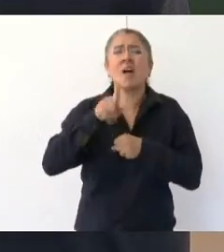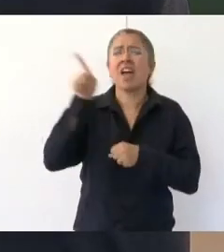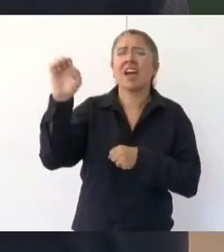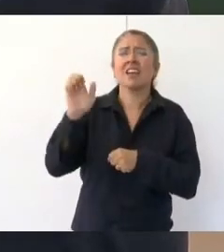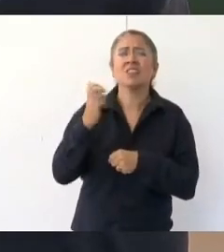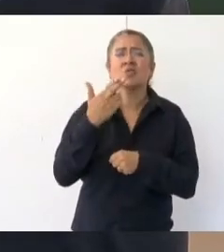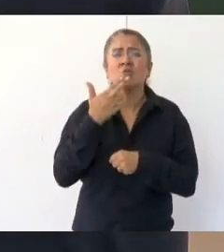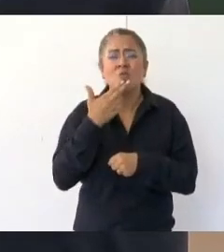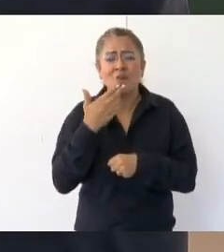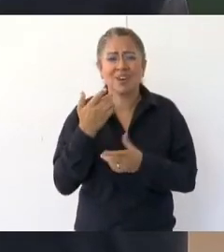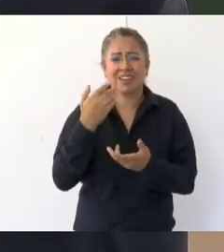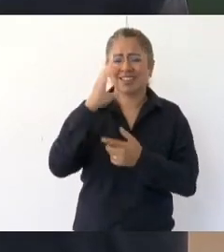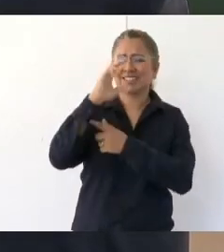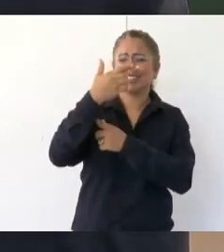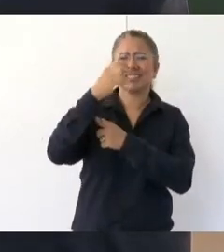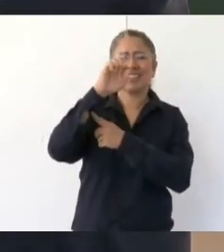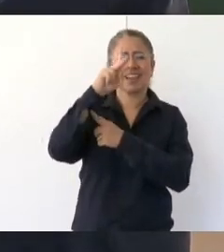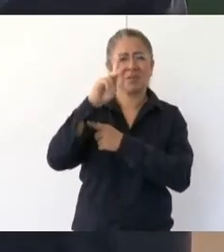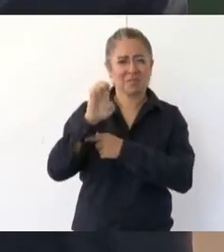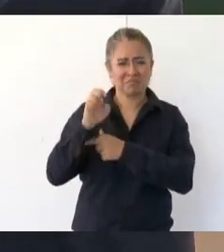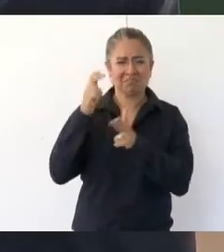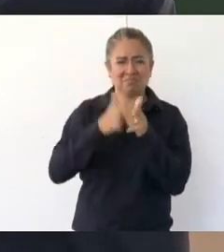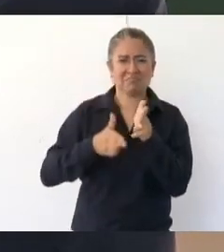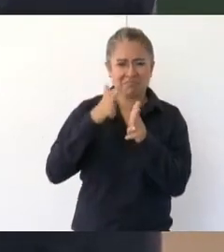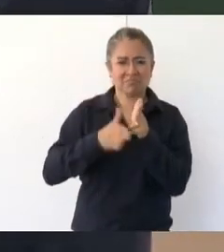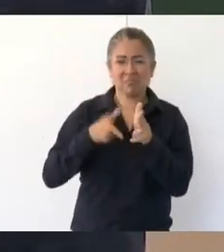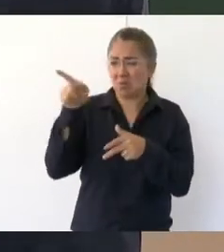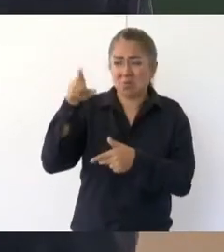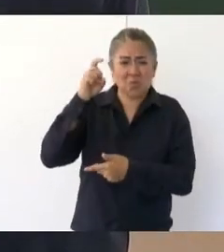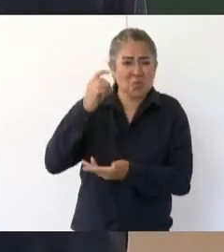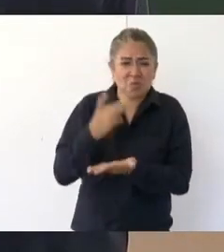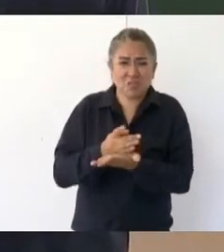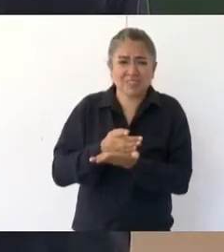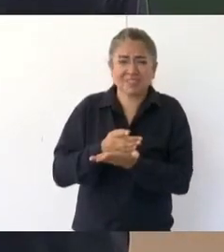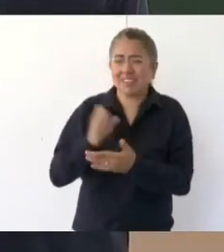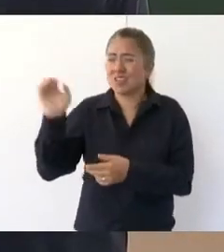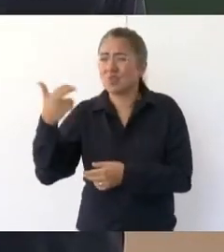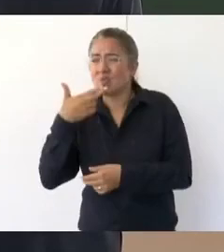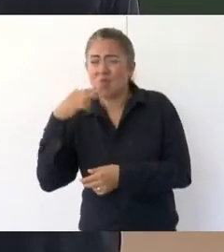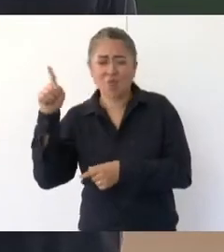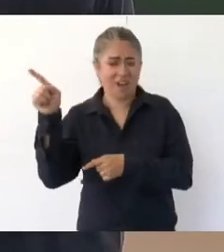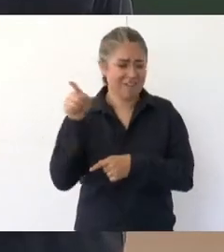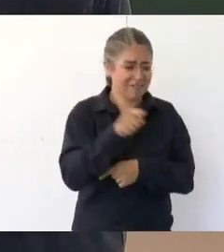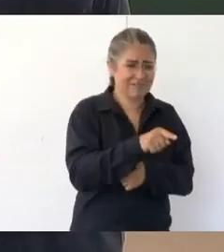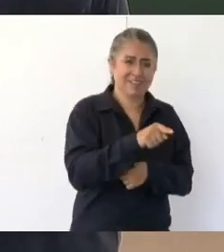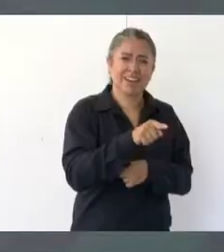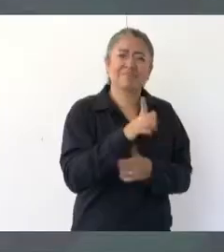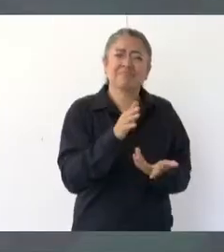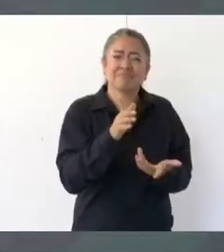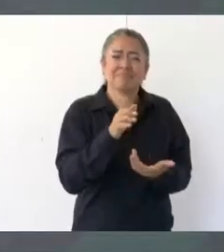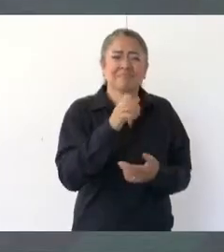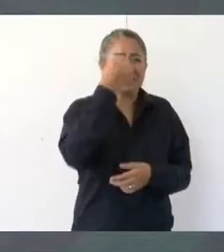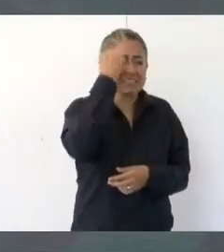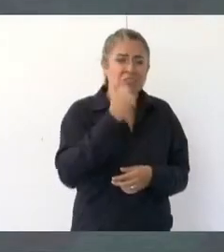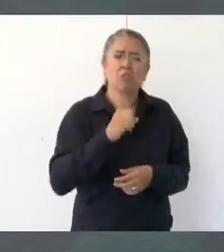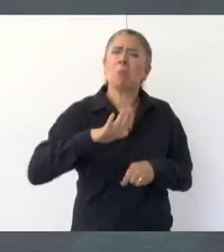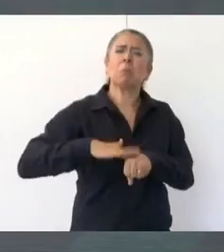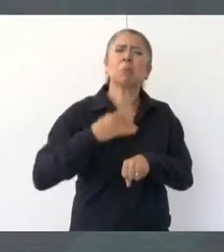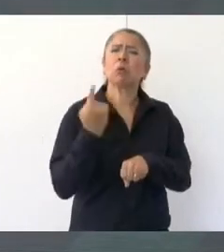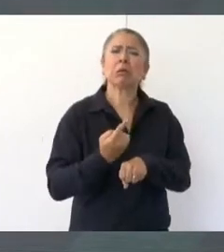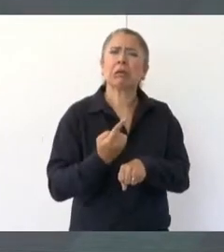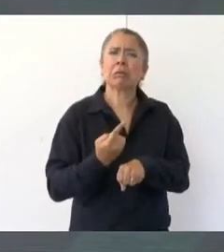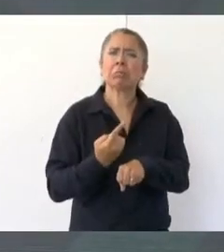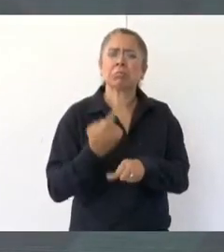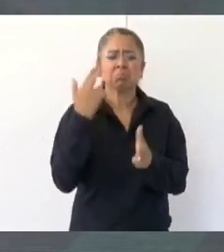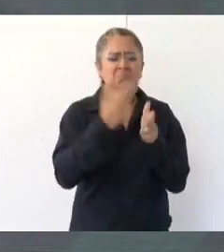a Sinaloa, porque acabaron con los ferrocarriles, con los